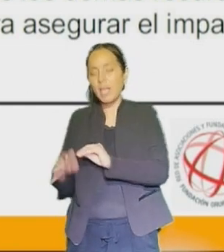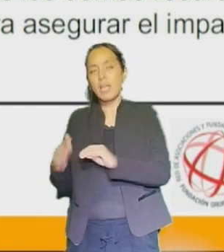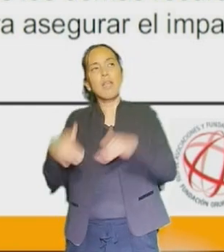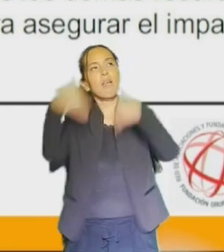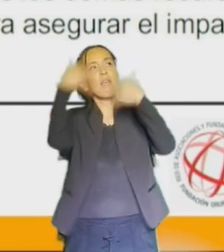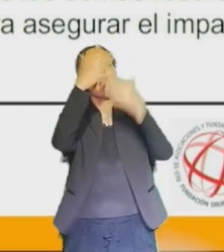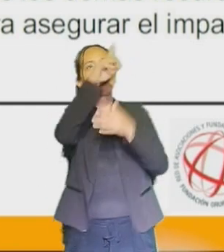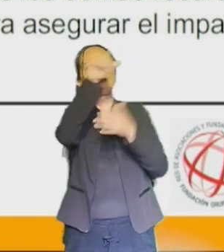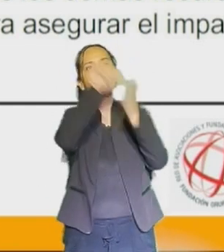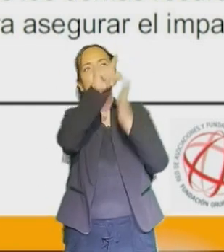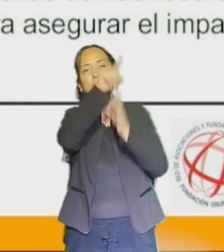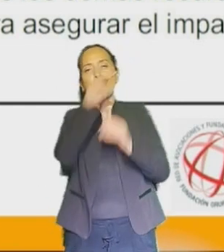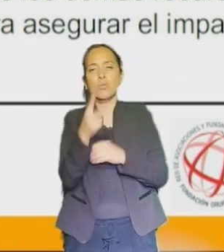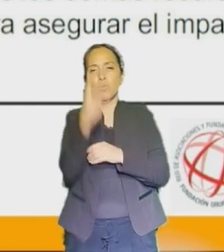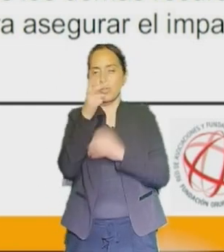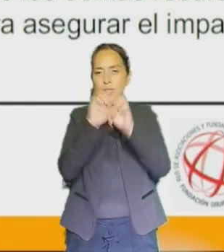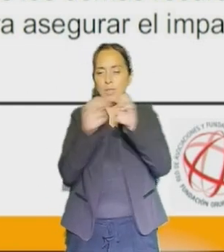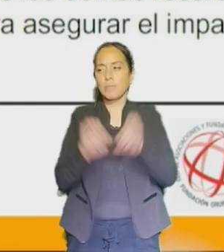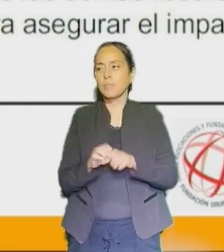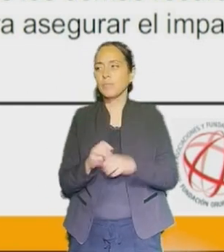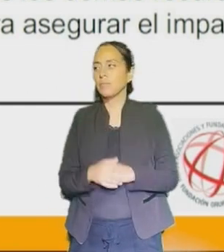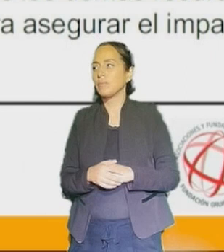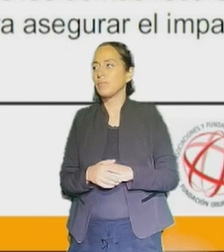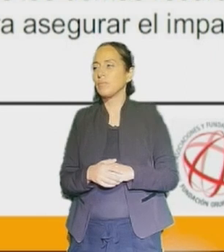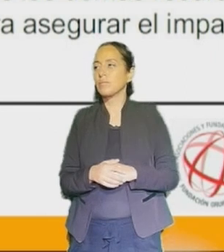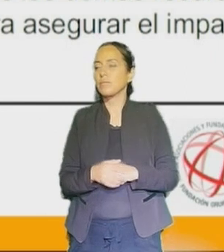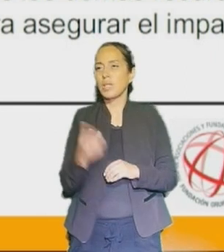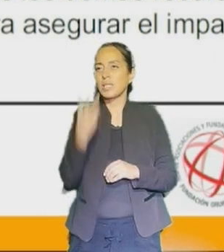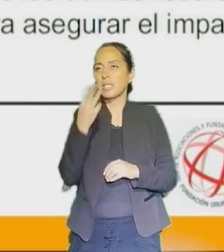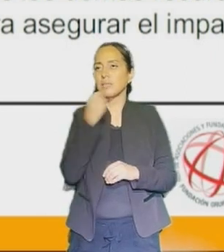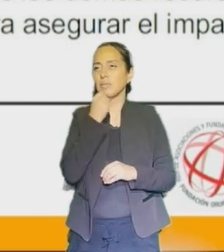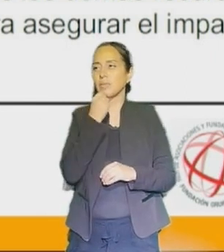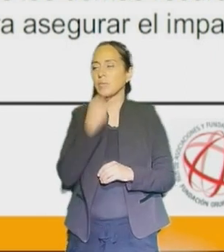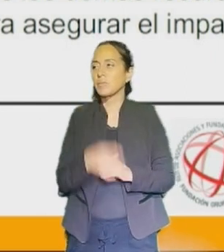se vayan los otros dos equipos, ¿no? Todavía tengo 3 minutos, ¿ya vieron?